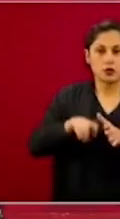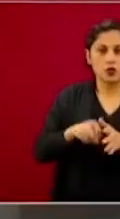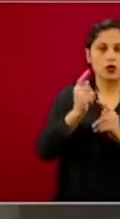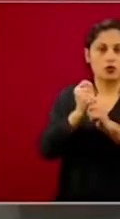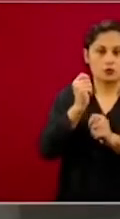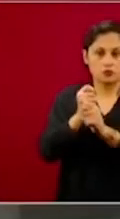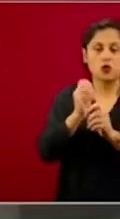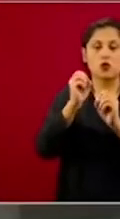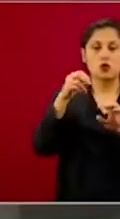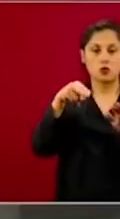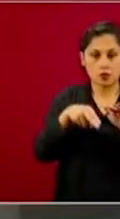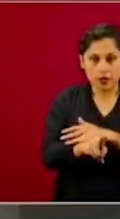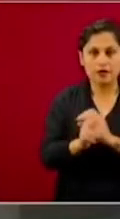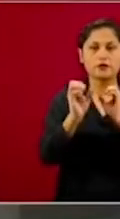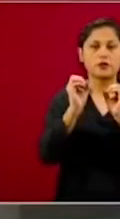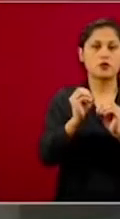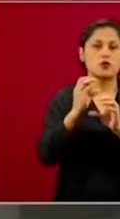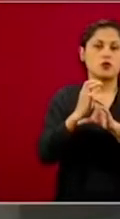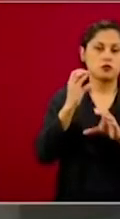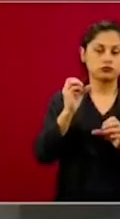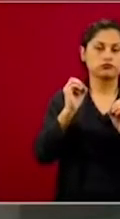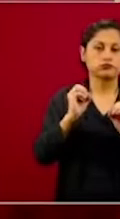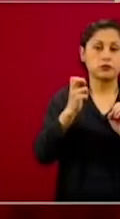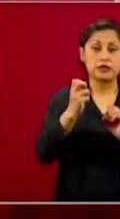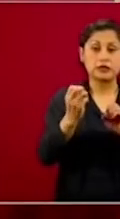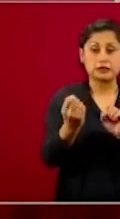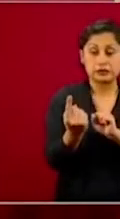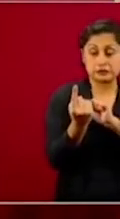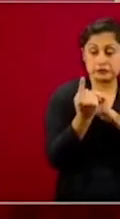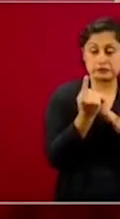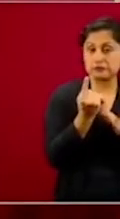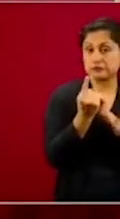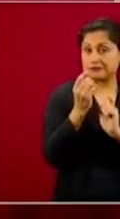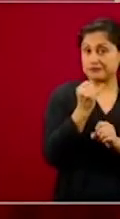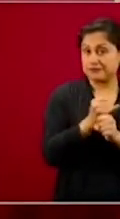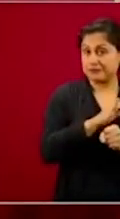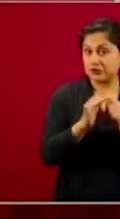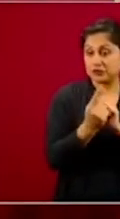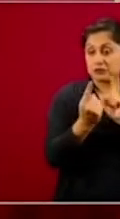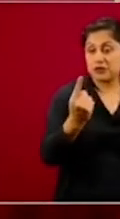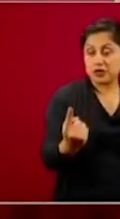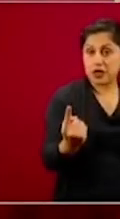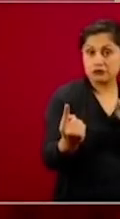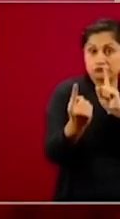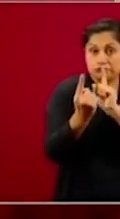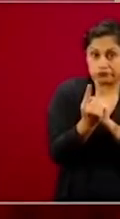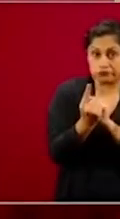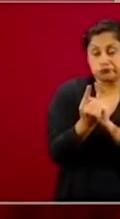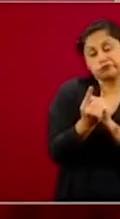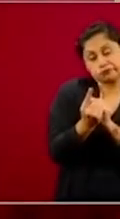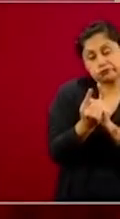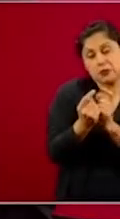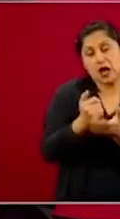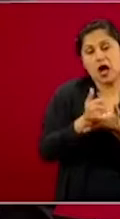metro con una proximidad que no permite la sana distancia puede ser de ayuda utilizar el